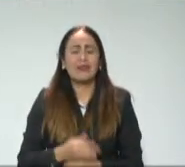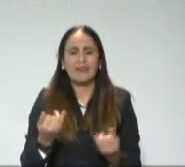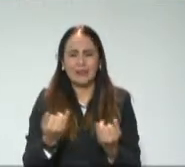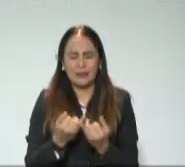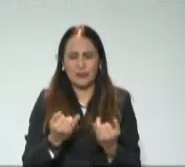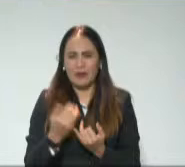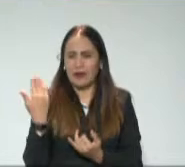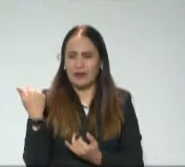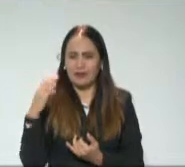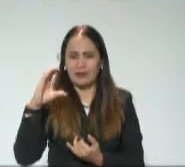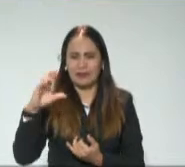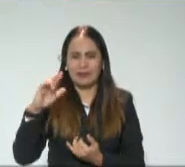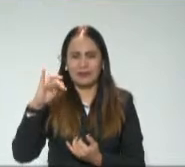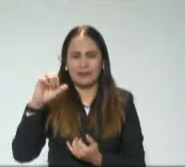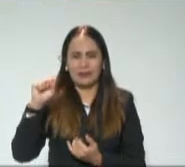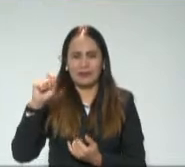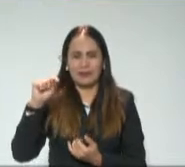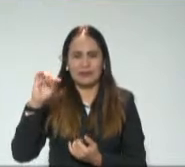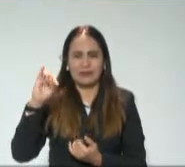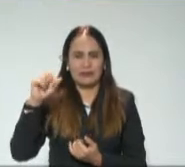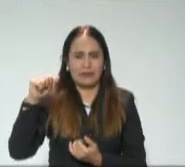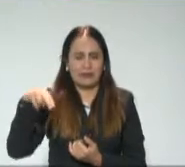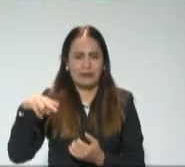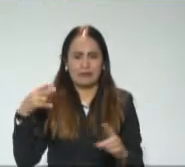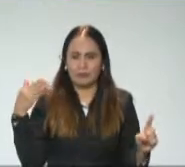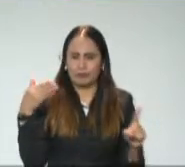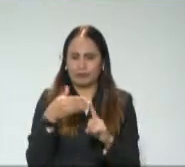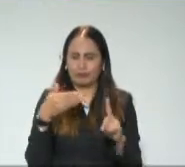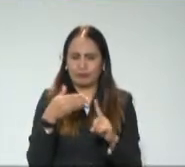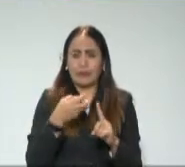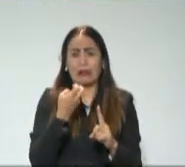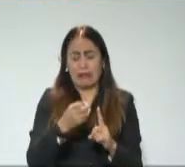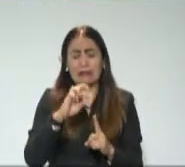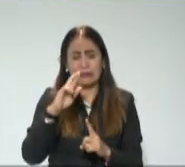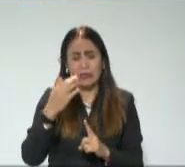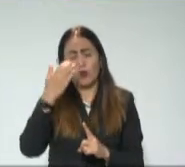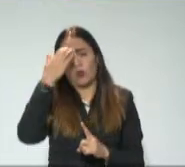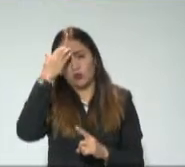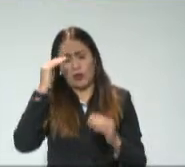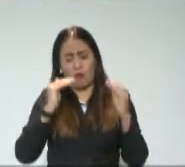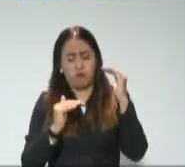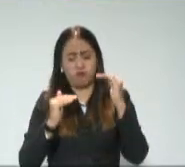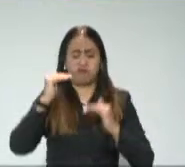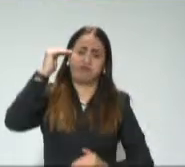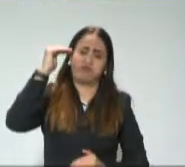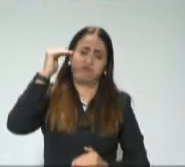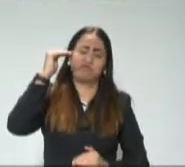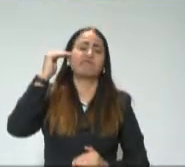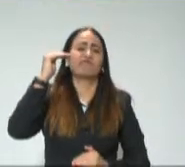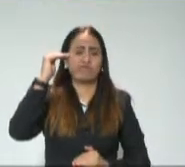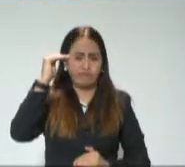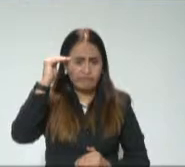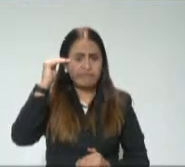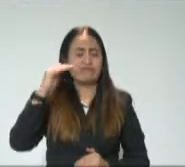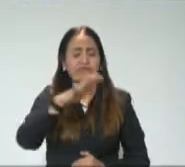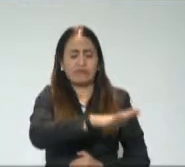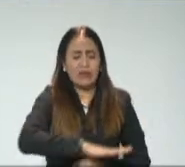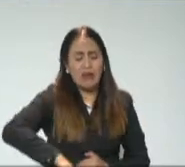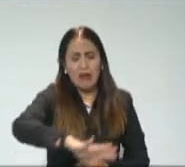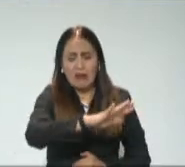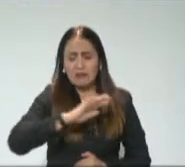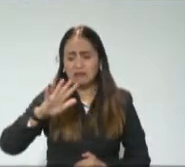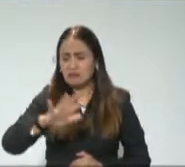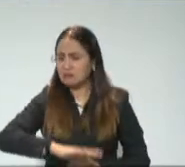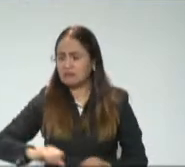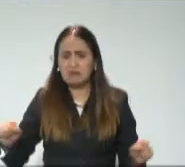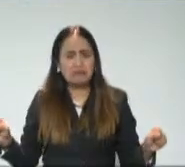sido muy enfático al respecto en el sentido de reconocer las brechas que existen las brechas en equidad y aquí también en